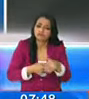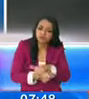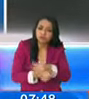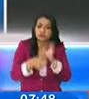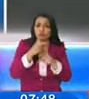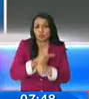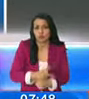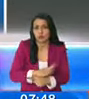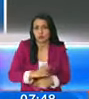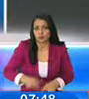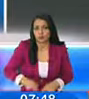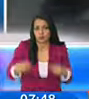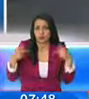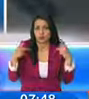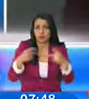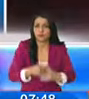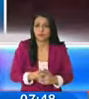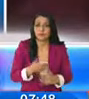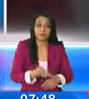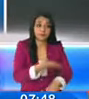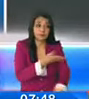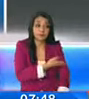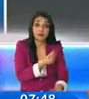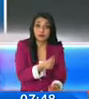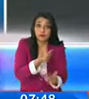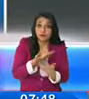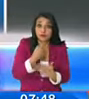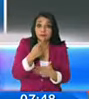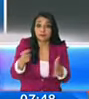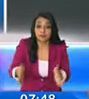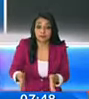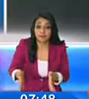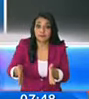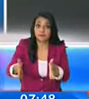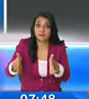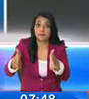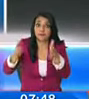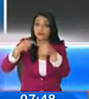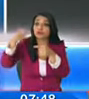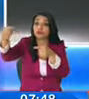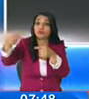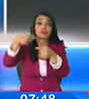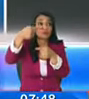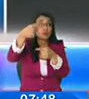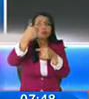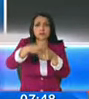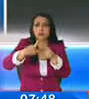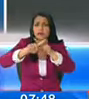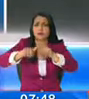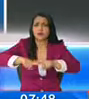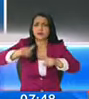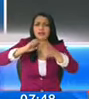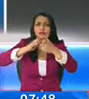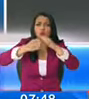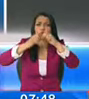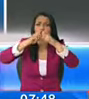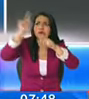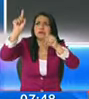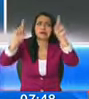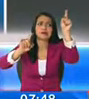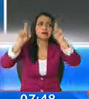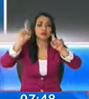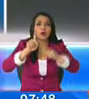resguardarse. Lo había comentado en algún momento anterior, los edificios que tenemos enfrente han sufrido mucha afectación. Uno de